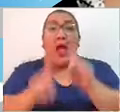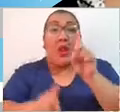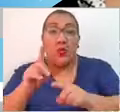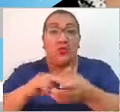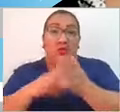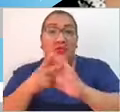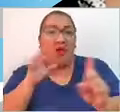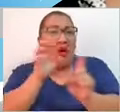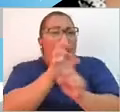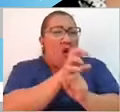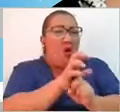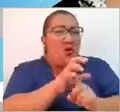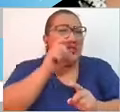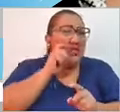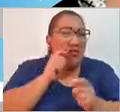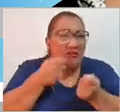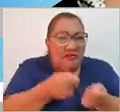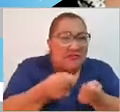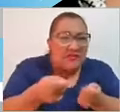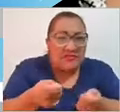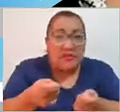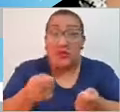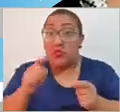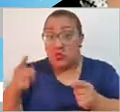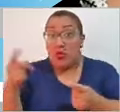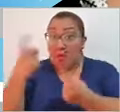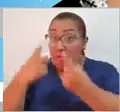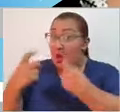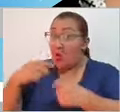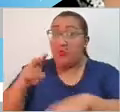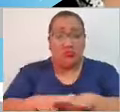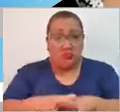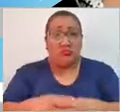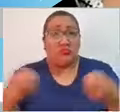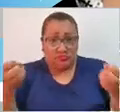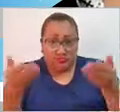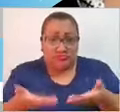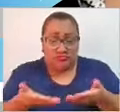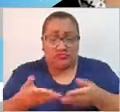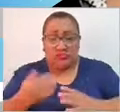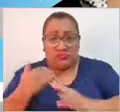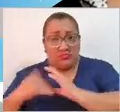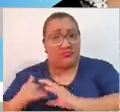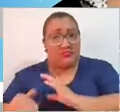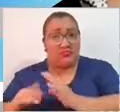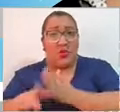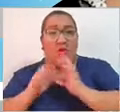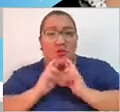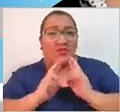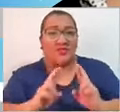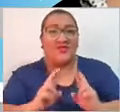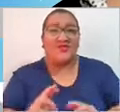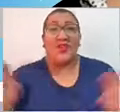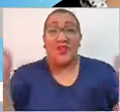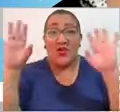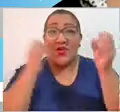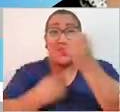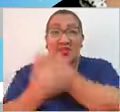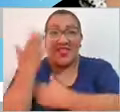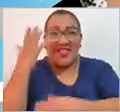laboral. Si tienen alguna consulta, pueden dejarnos sus comentarios que la responderemos en vivo. Buenos días, doctora